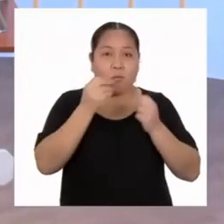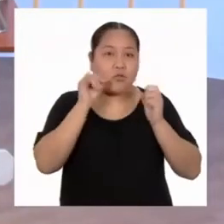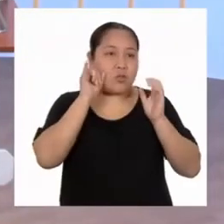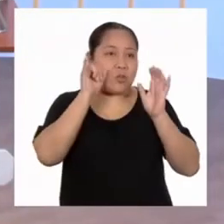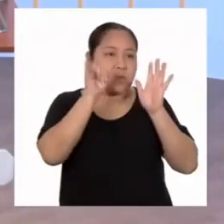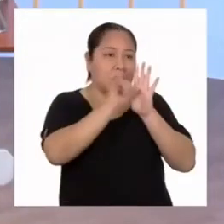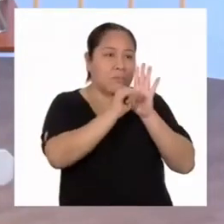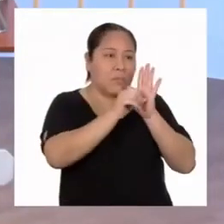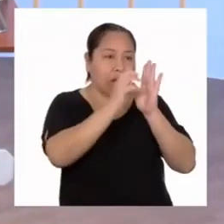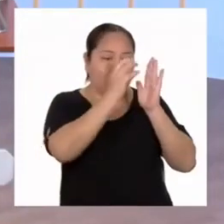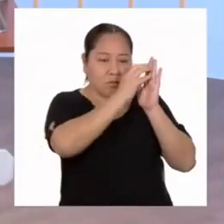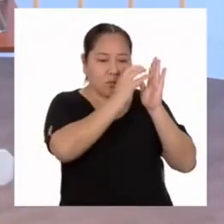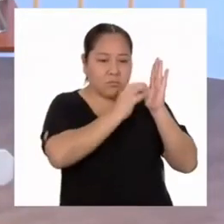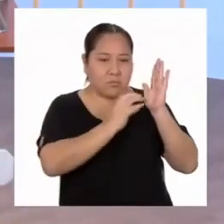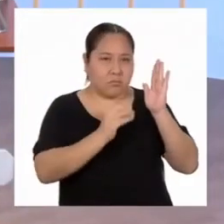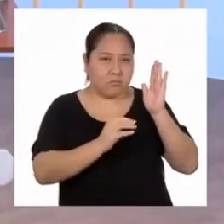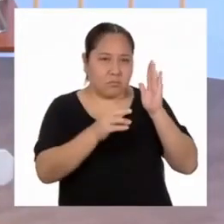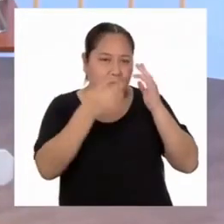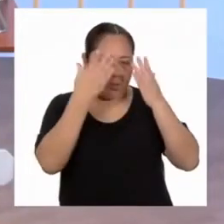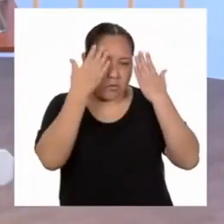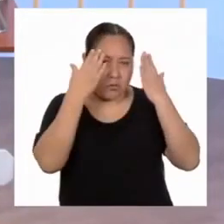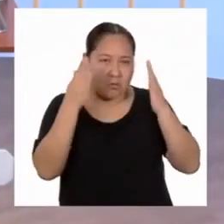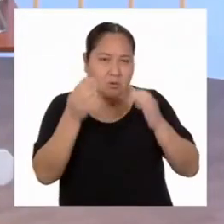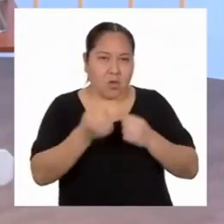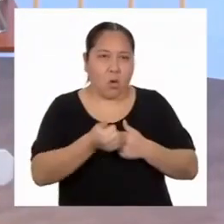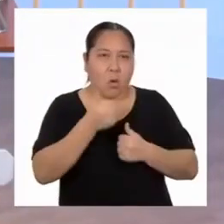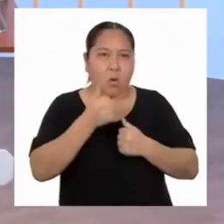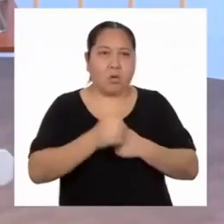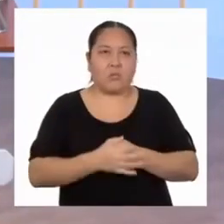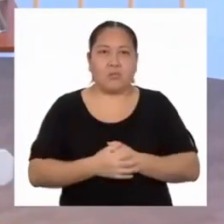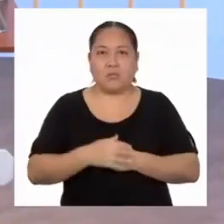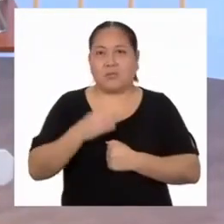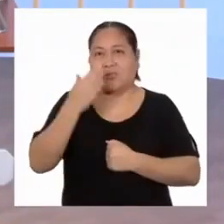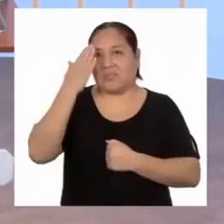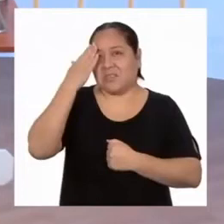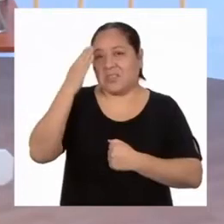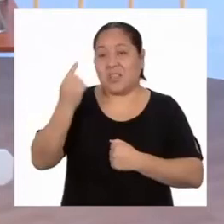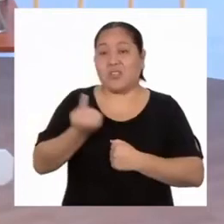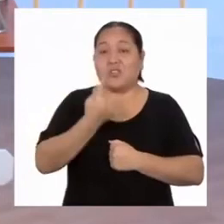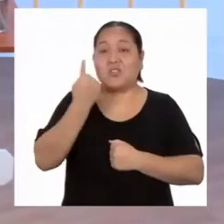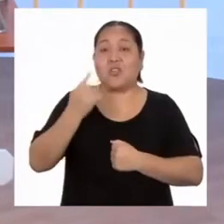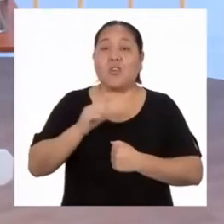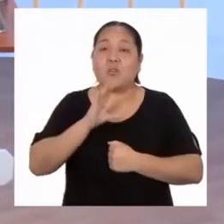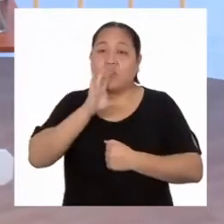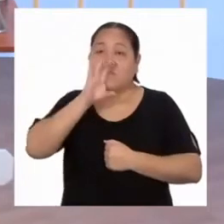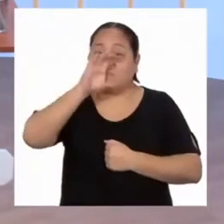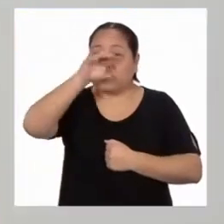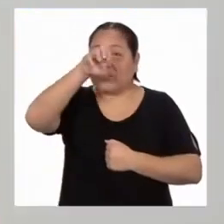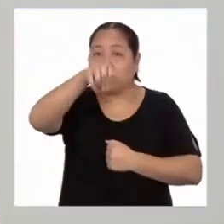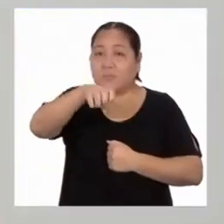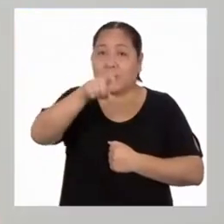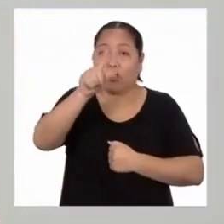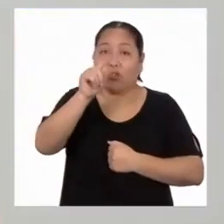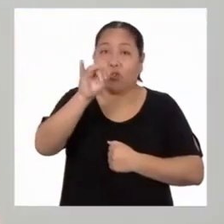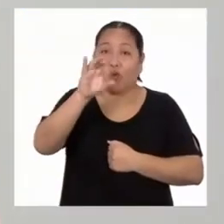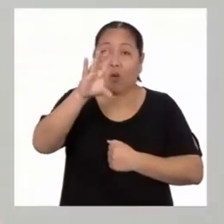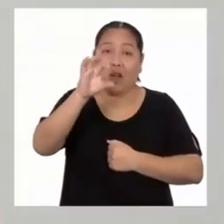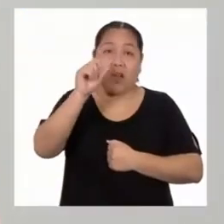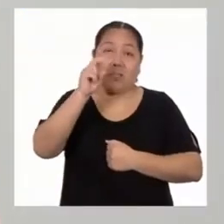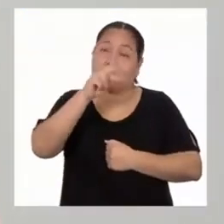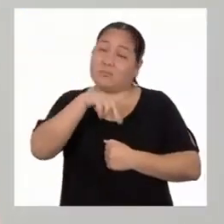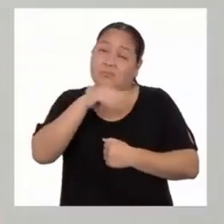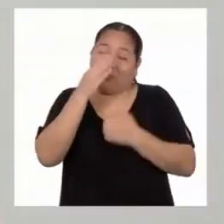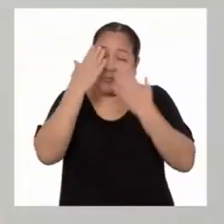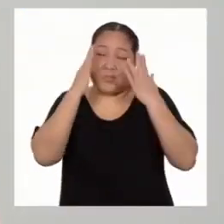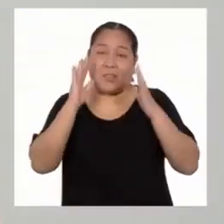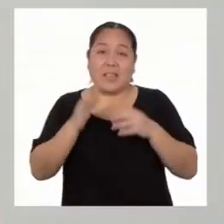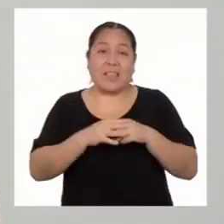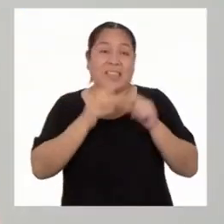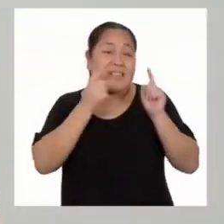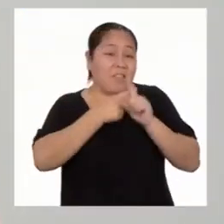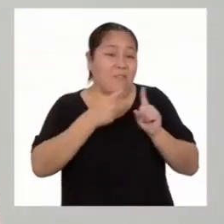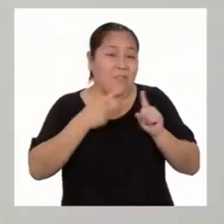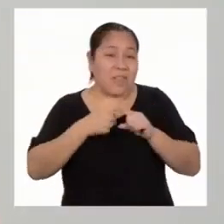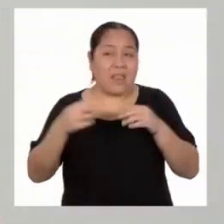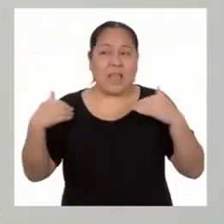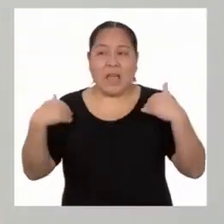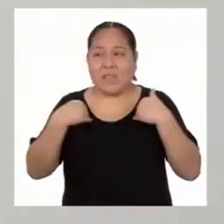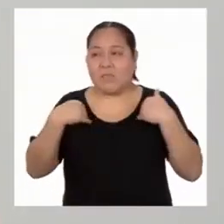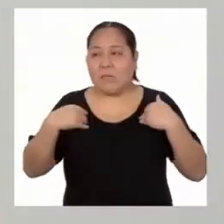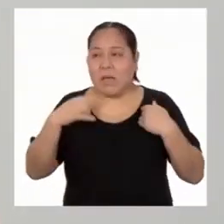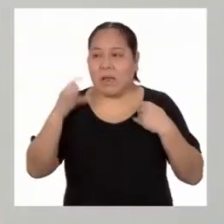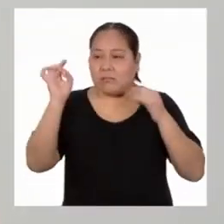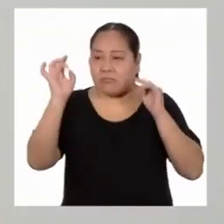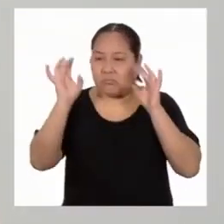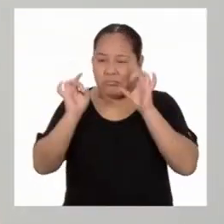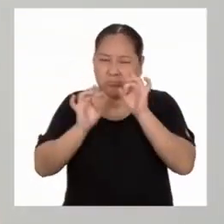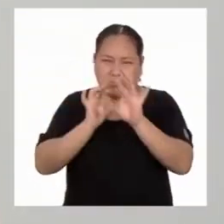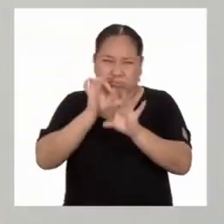animales que no pude distinguir bien, así que no podemos decir que solo se trata del tucán. Se trata de una gran variedad de animales,